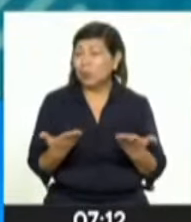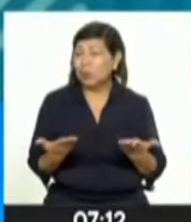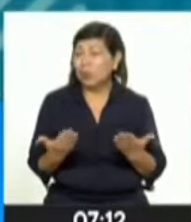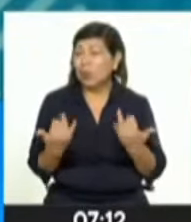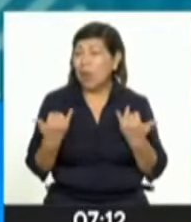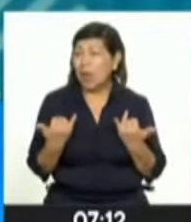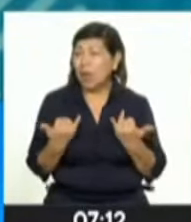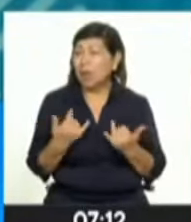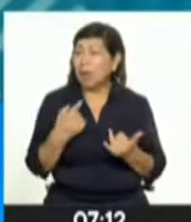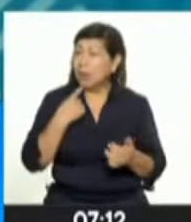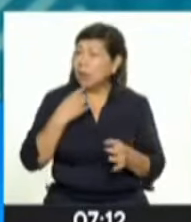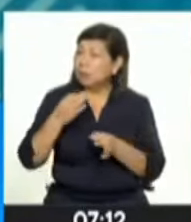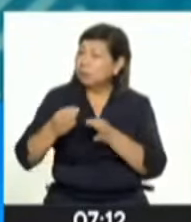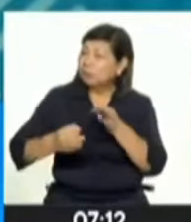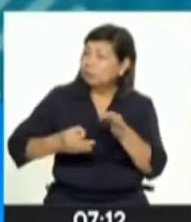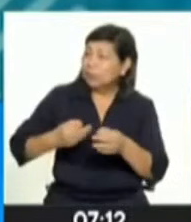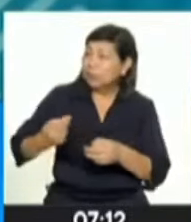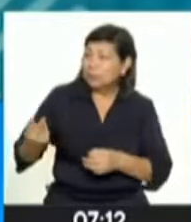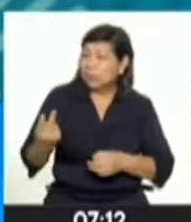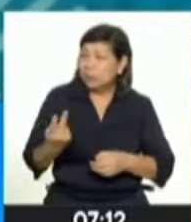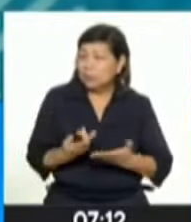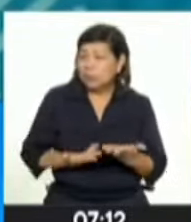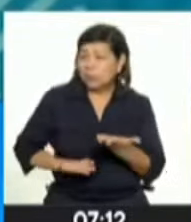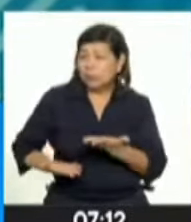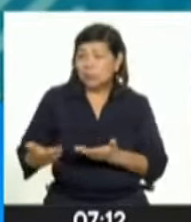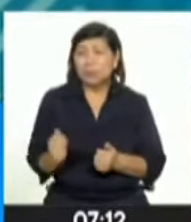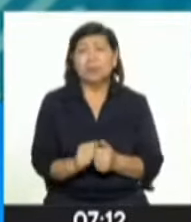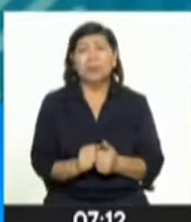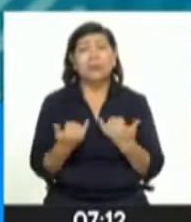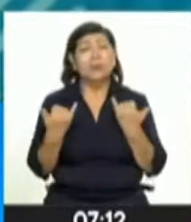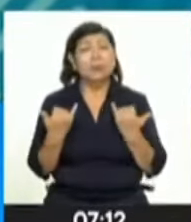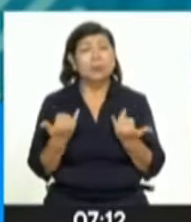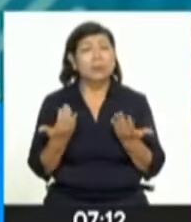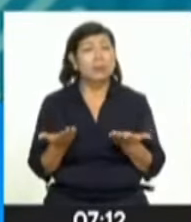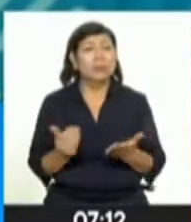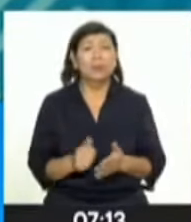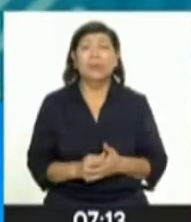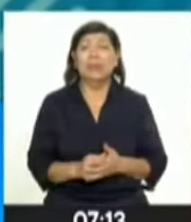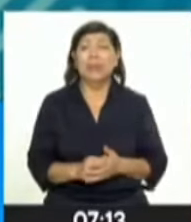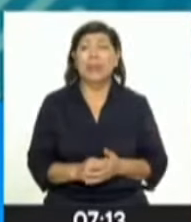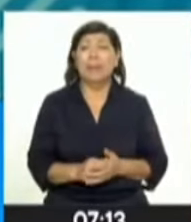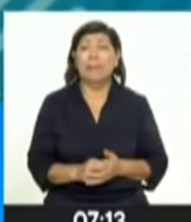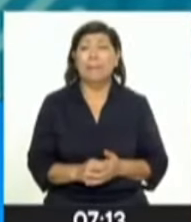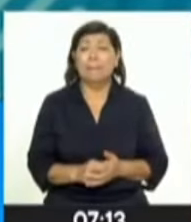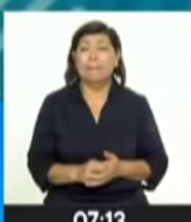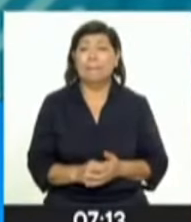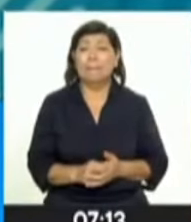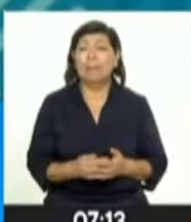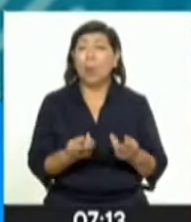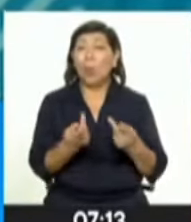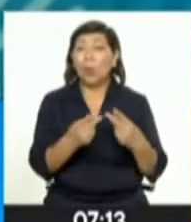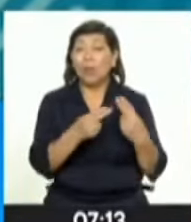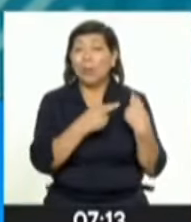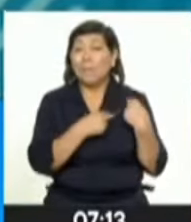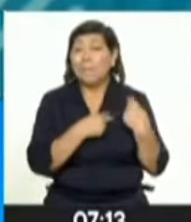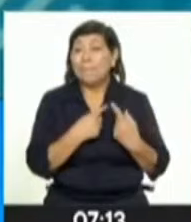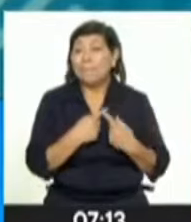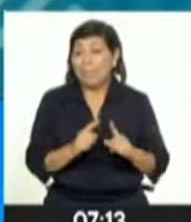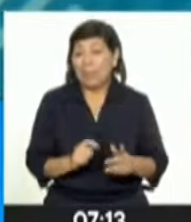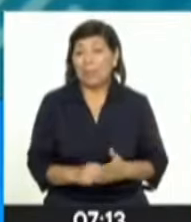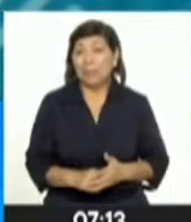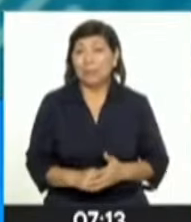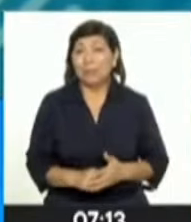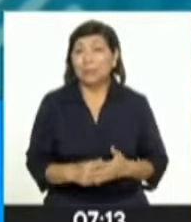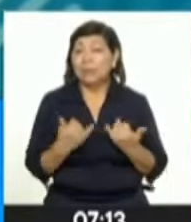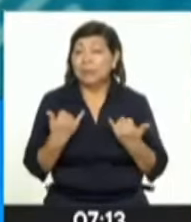a tocar en estos minutos a propósito de la gestión en este corto tiempo que usted, desde que usted ha asumido el cargo, pero